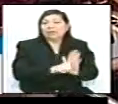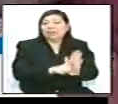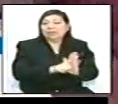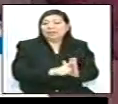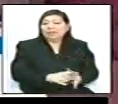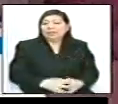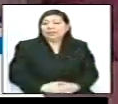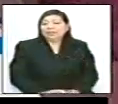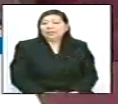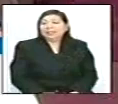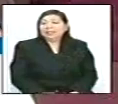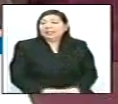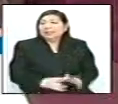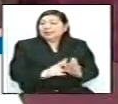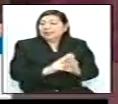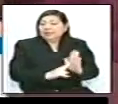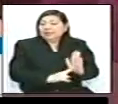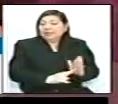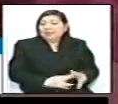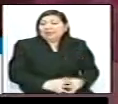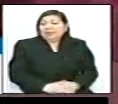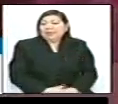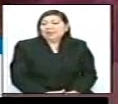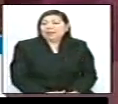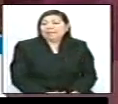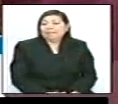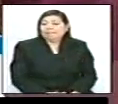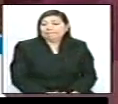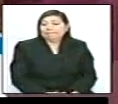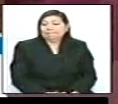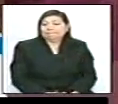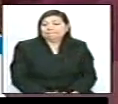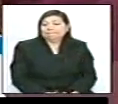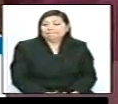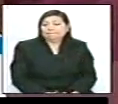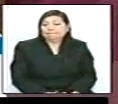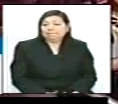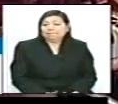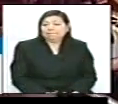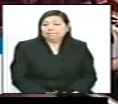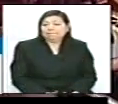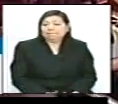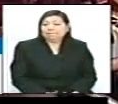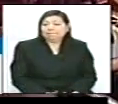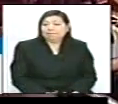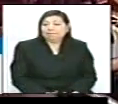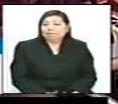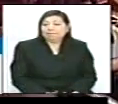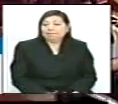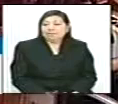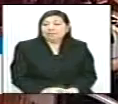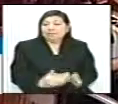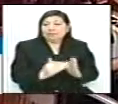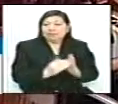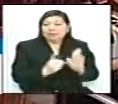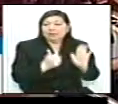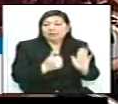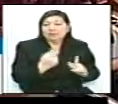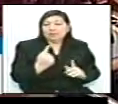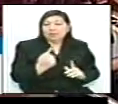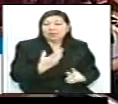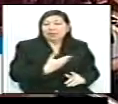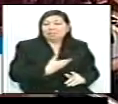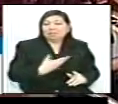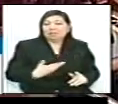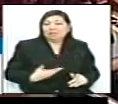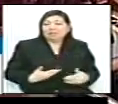y nos lee el reglamento. Lectura del reglamento, señores congresistas. Artículo 61. El